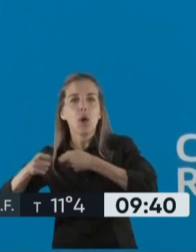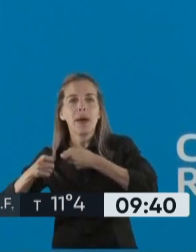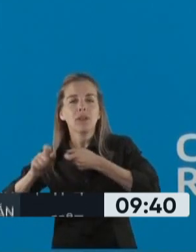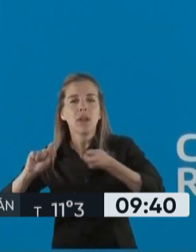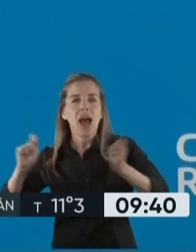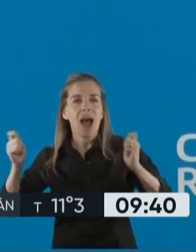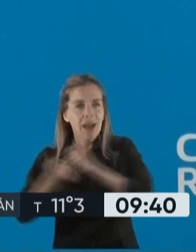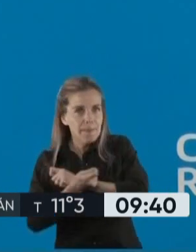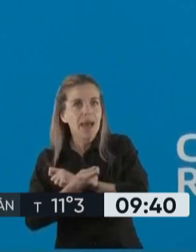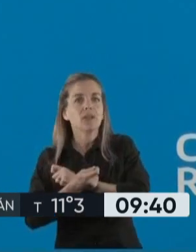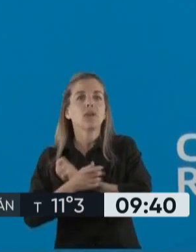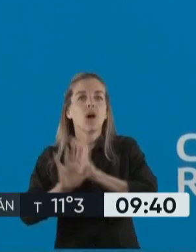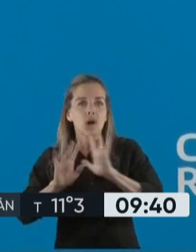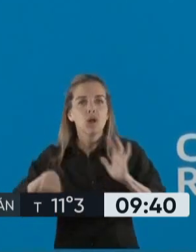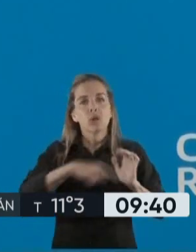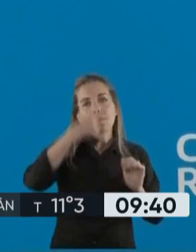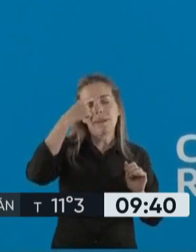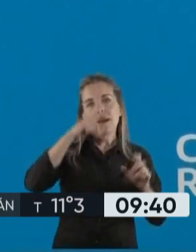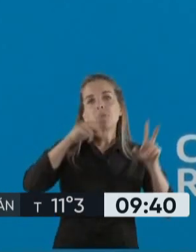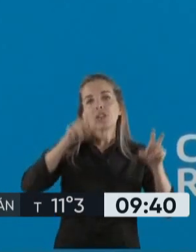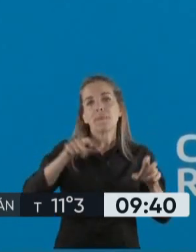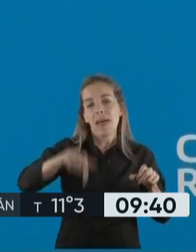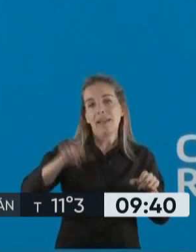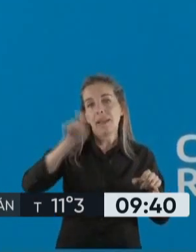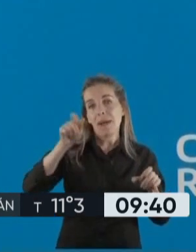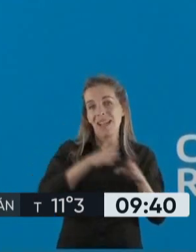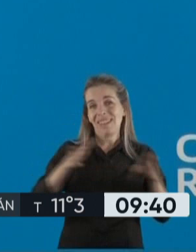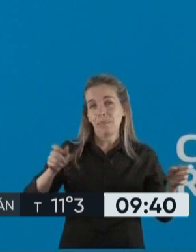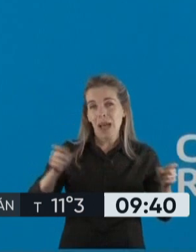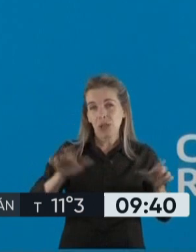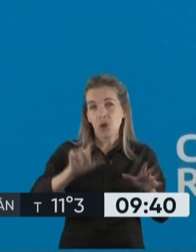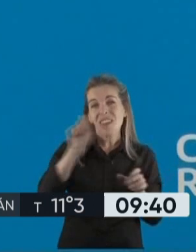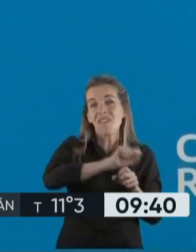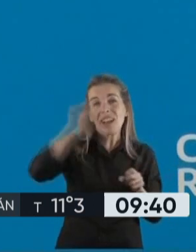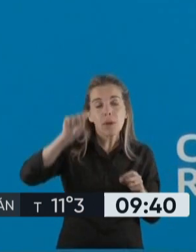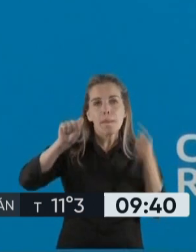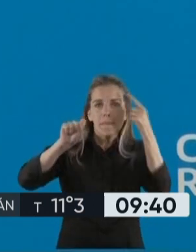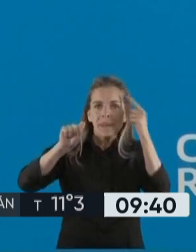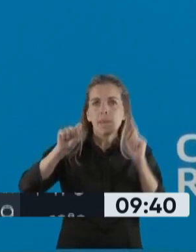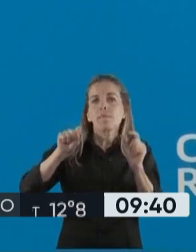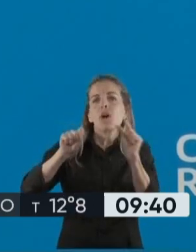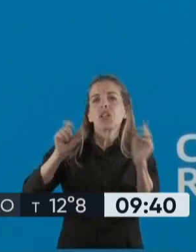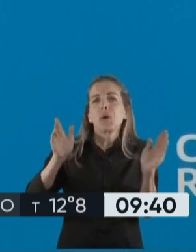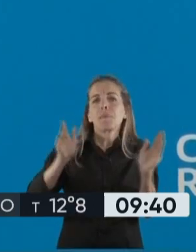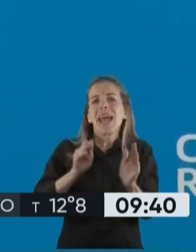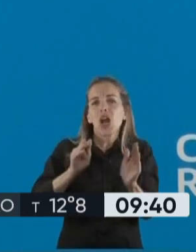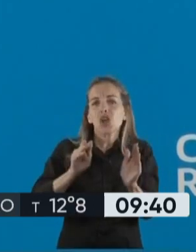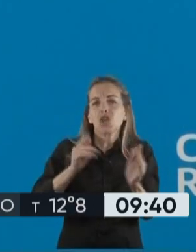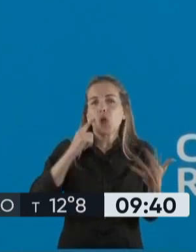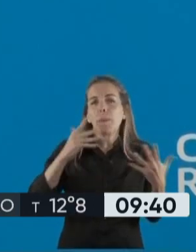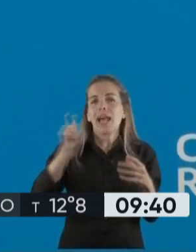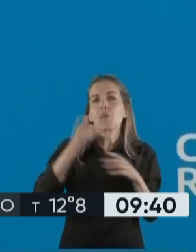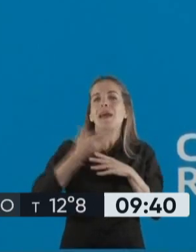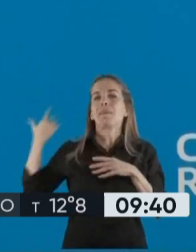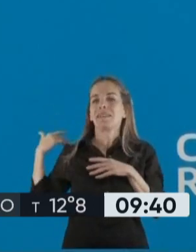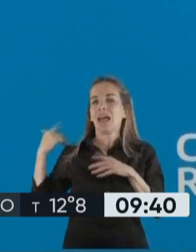trabajando en eso. Nosotros creemos que la inflación de este mes va a ser un poco más baja que la del mes pasado, nada alcanza,